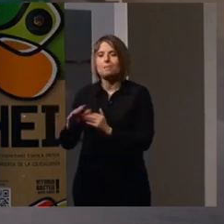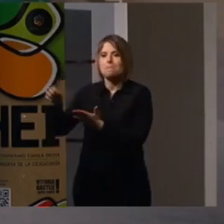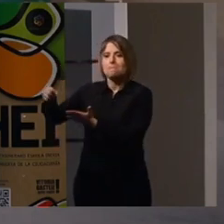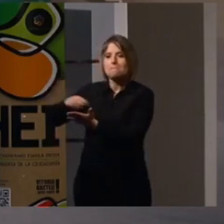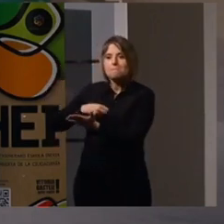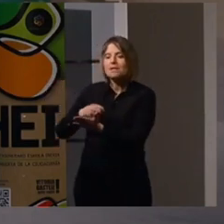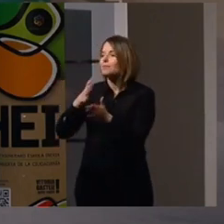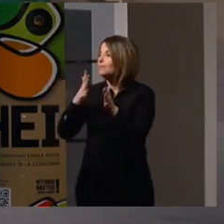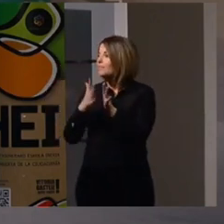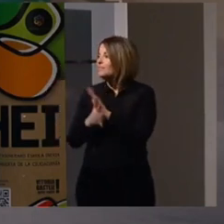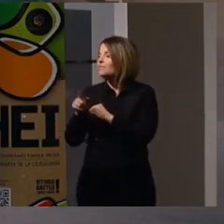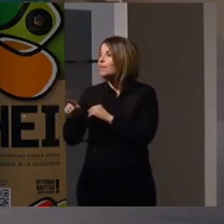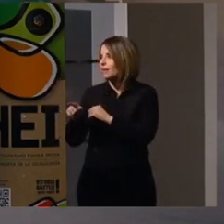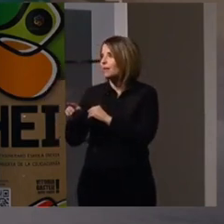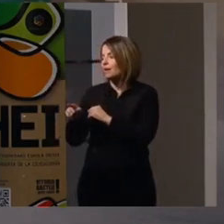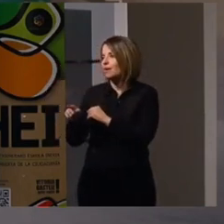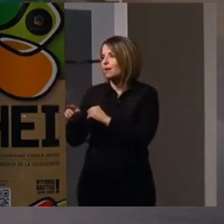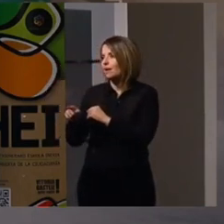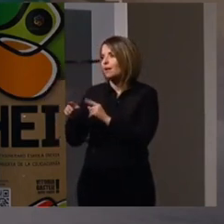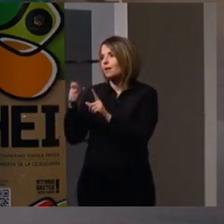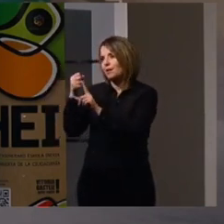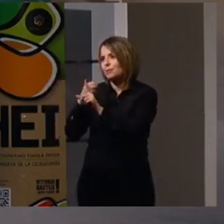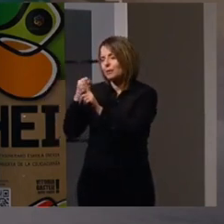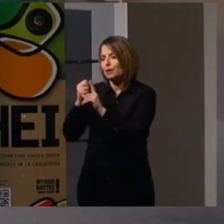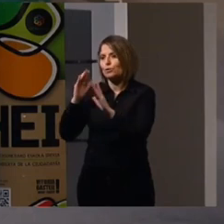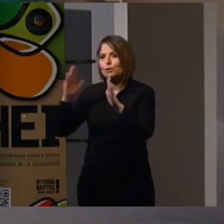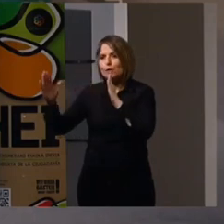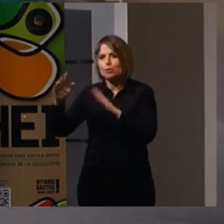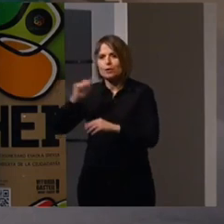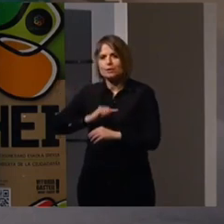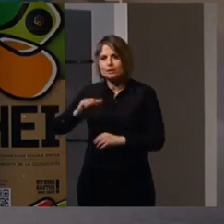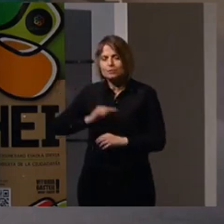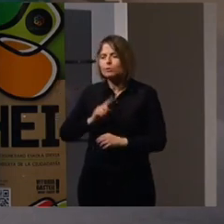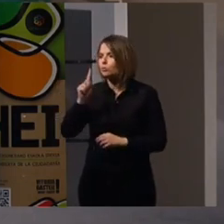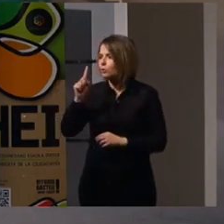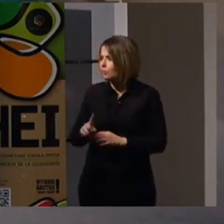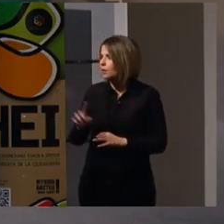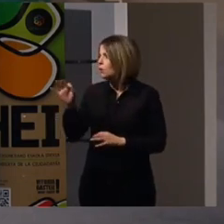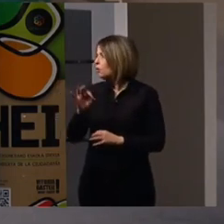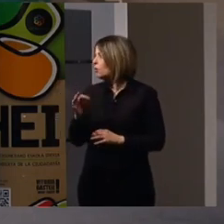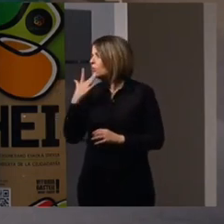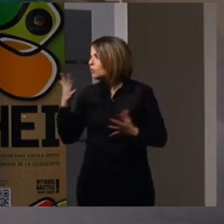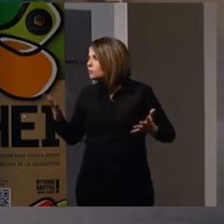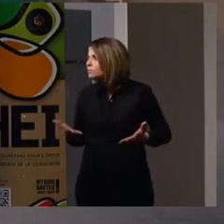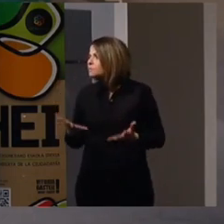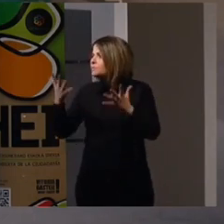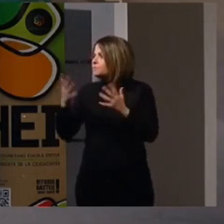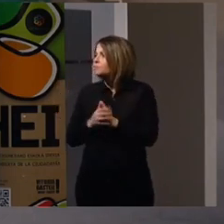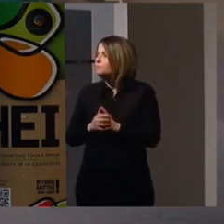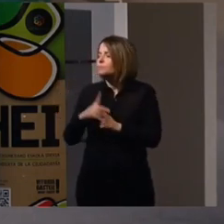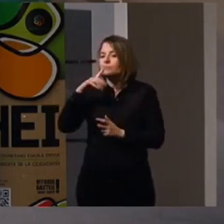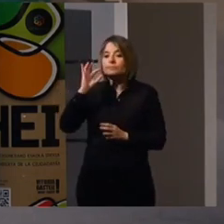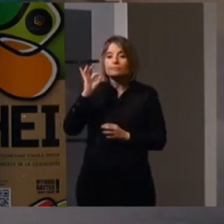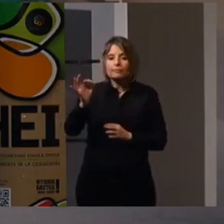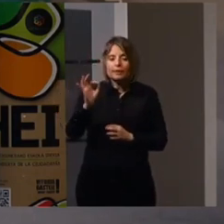desierto, más que no significa que no haya en esos momentos resentimiento o que no esté pulsando algo, sí, pero